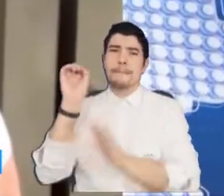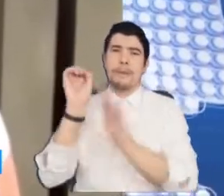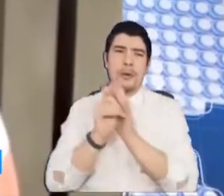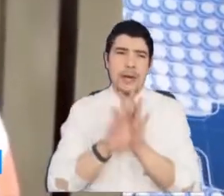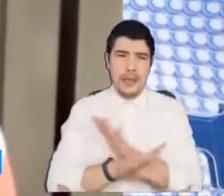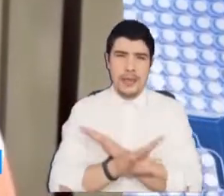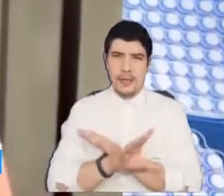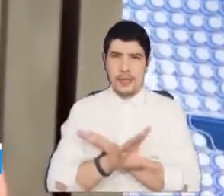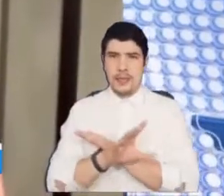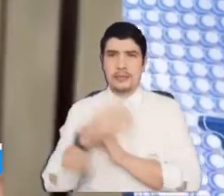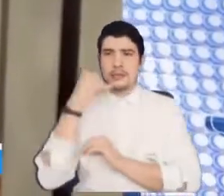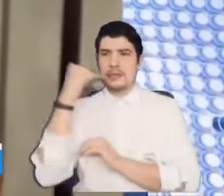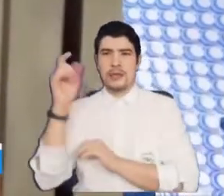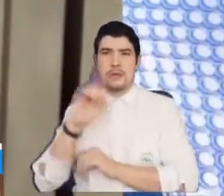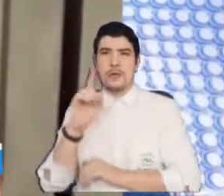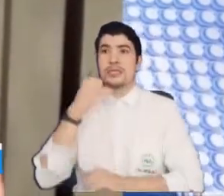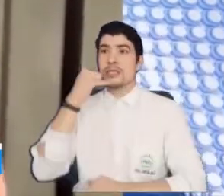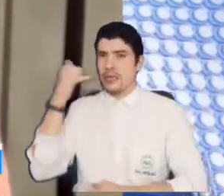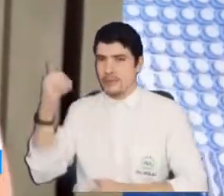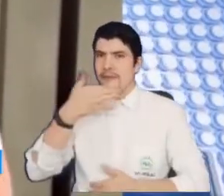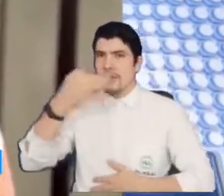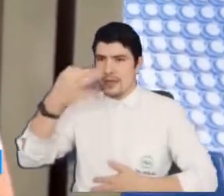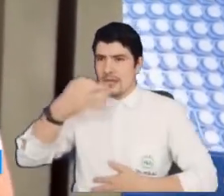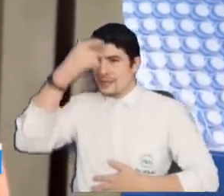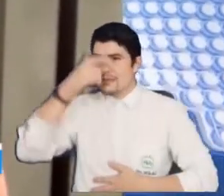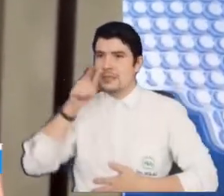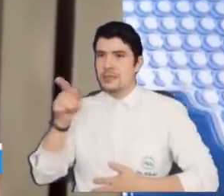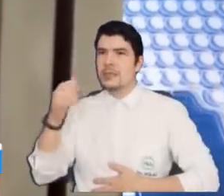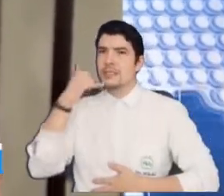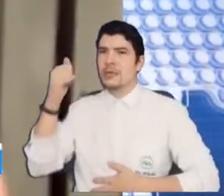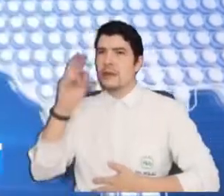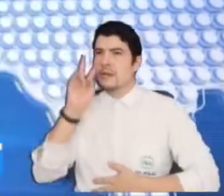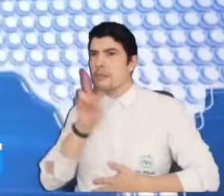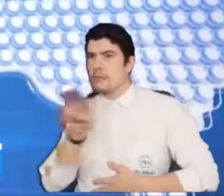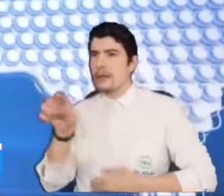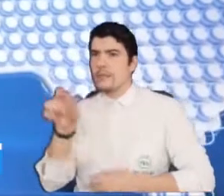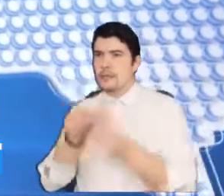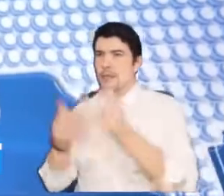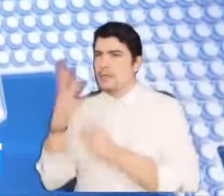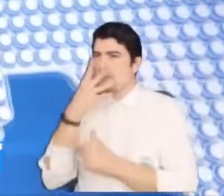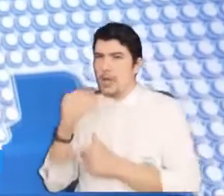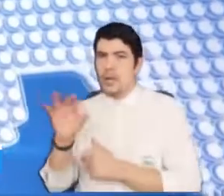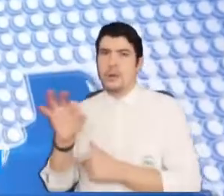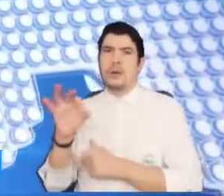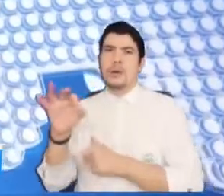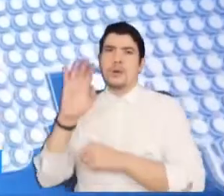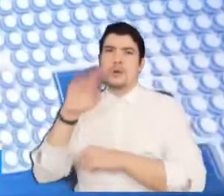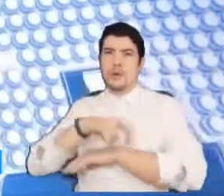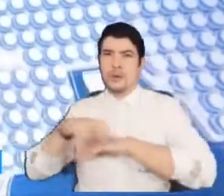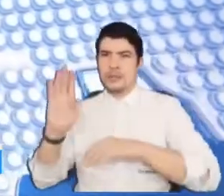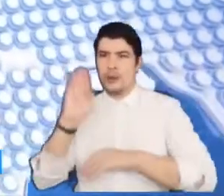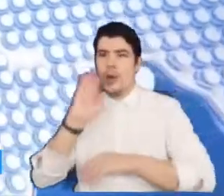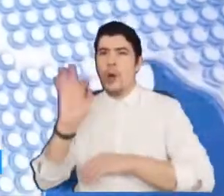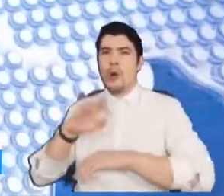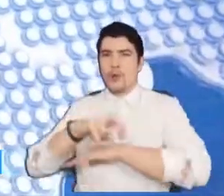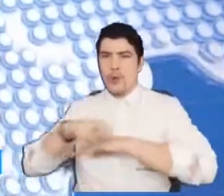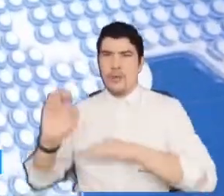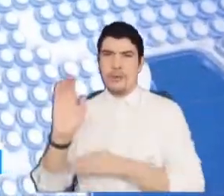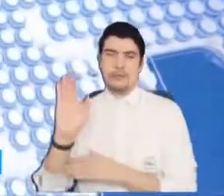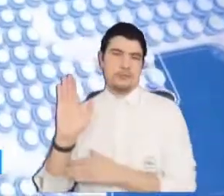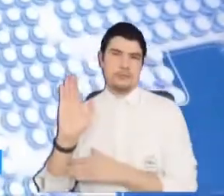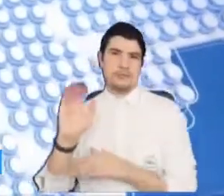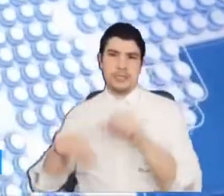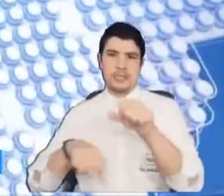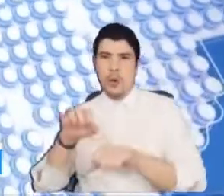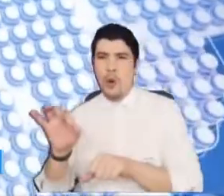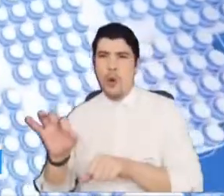el atracador, que está suelto en la calle robando celulares y motocicletas. No obstante, los operativos de la policía se mantienen.